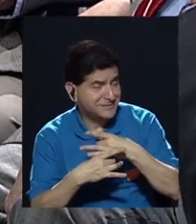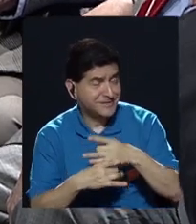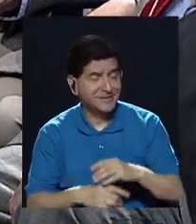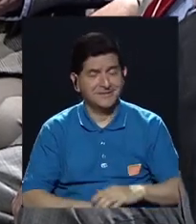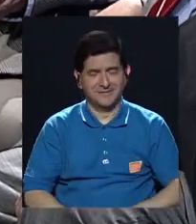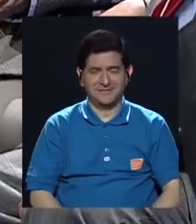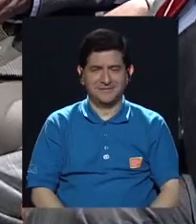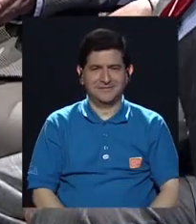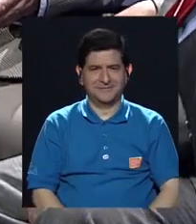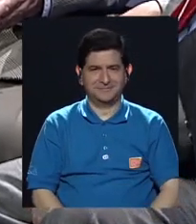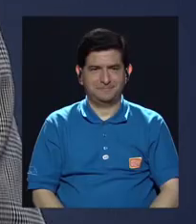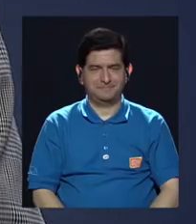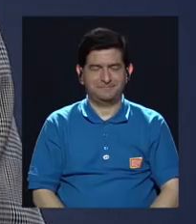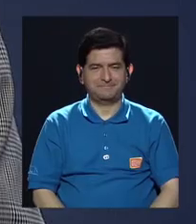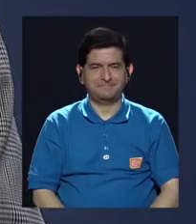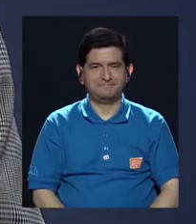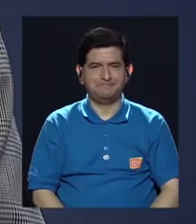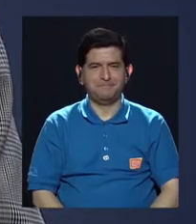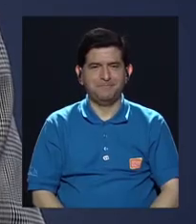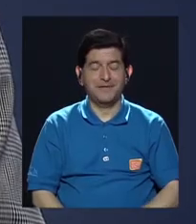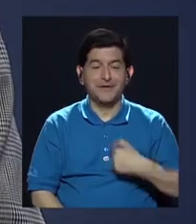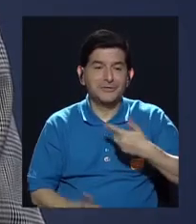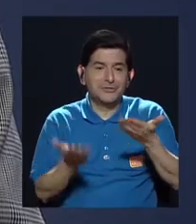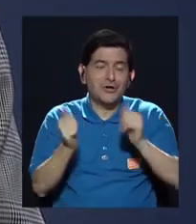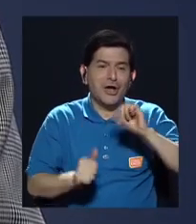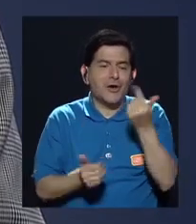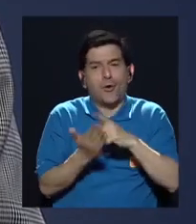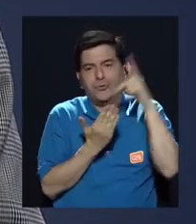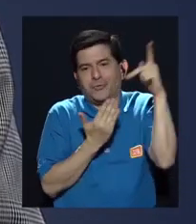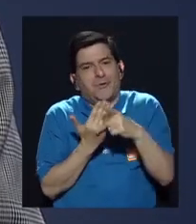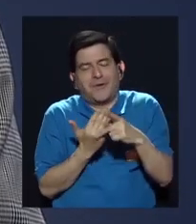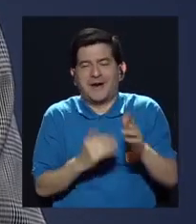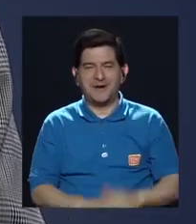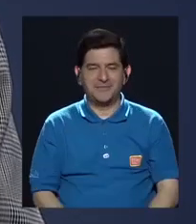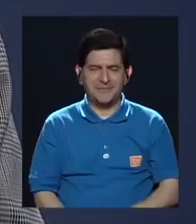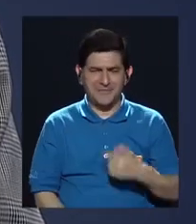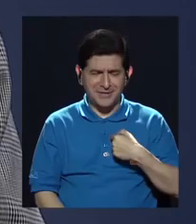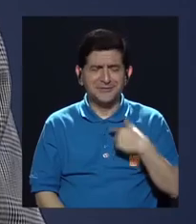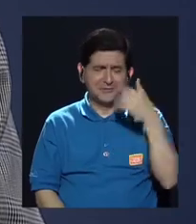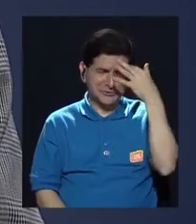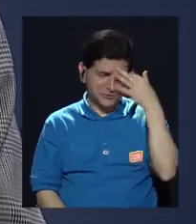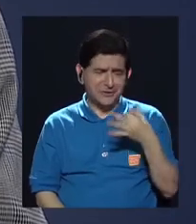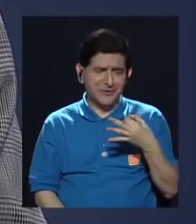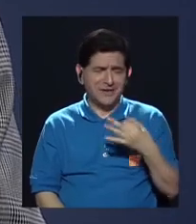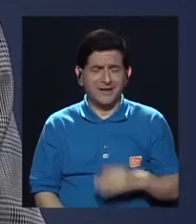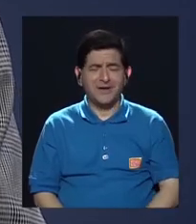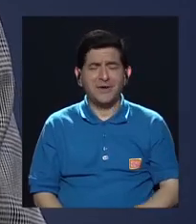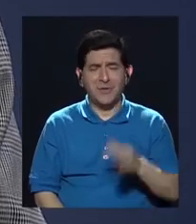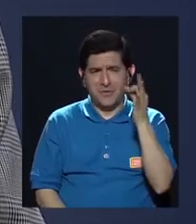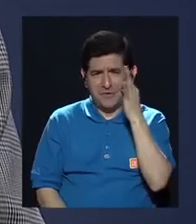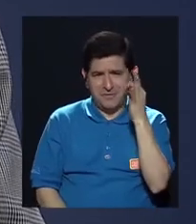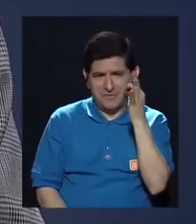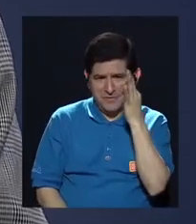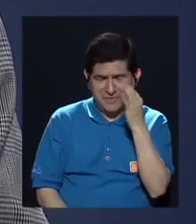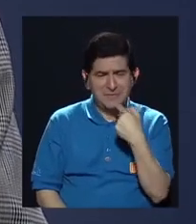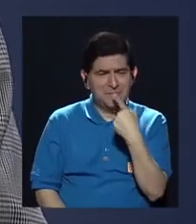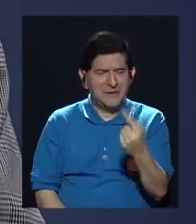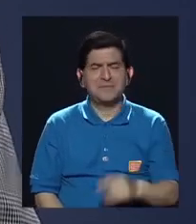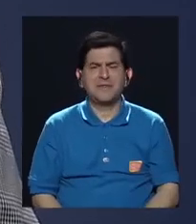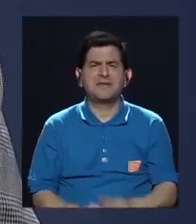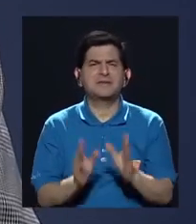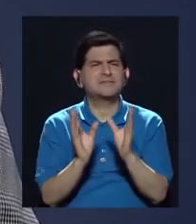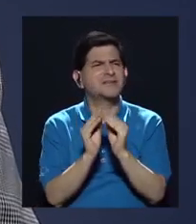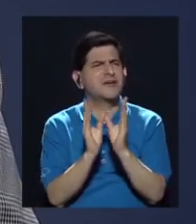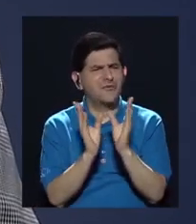Qué joya, Dios mío, qué barbaridad. Yo quiero otro programa. Por eso a mí no me extraña tampoco cuando a don Pepe le preguntan